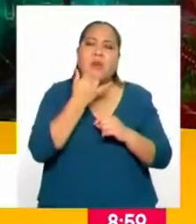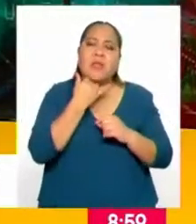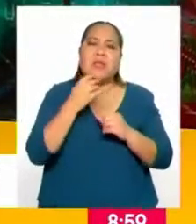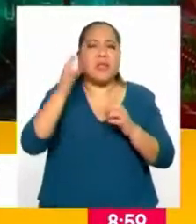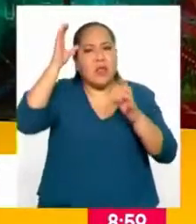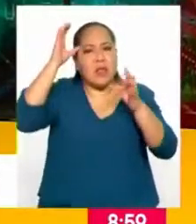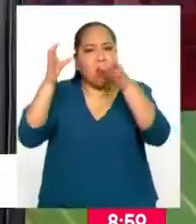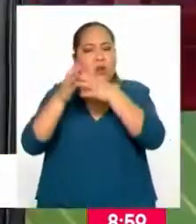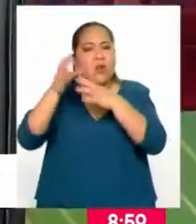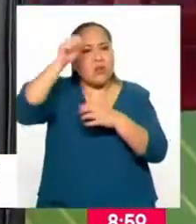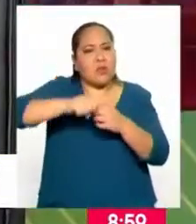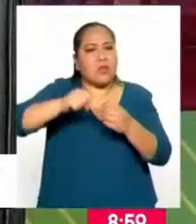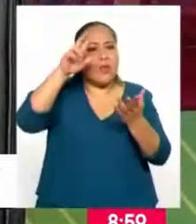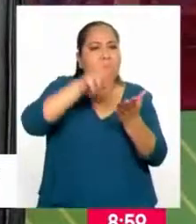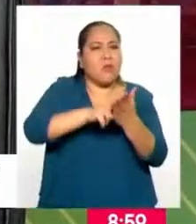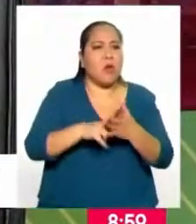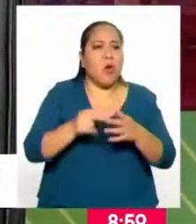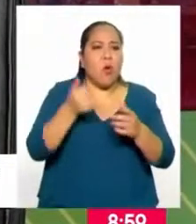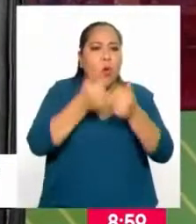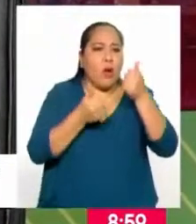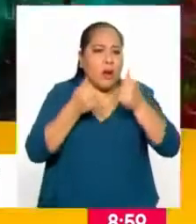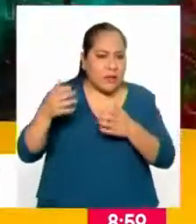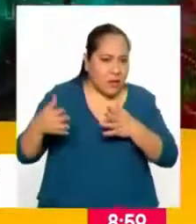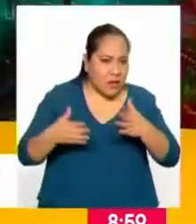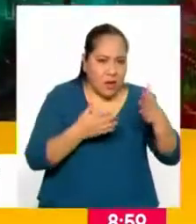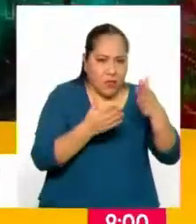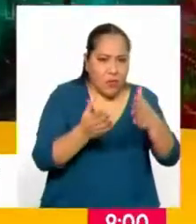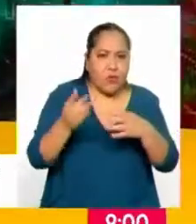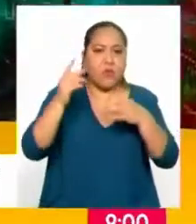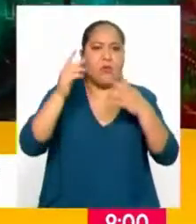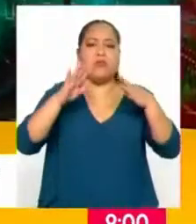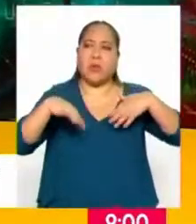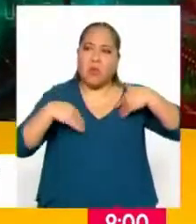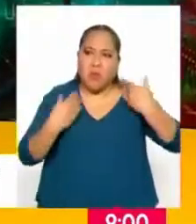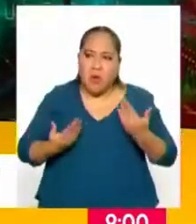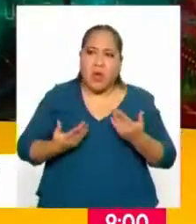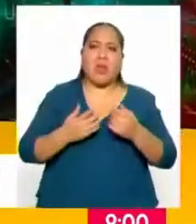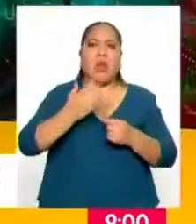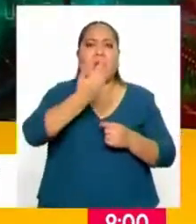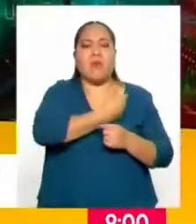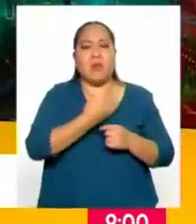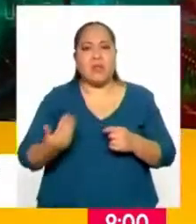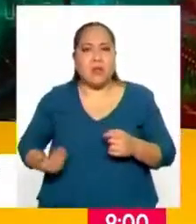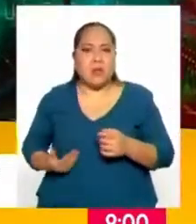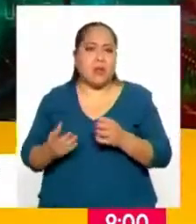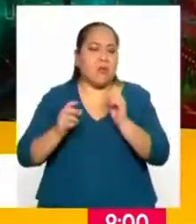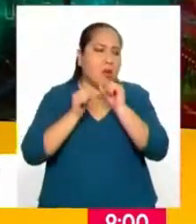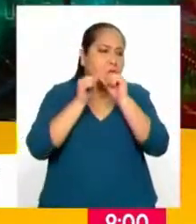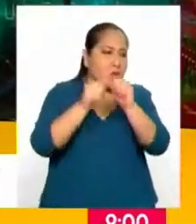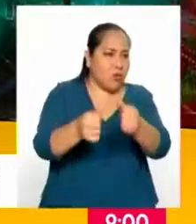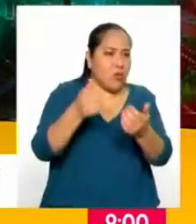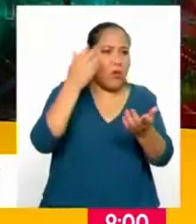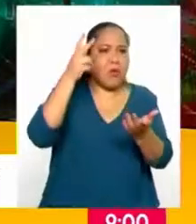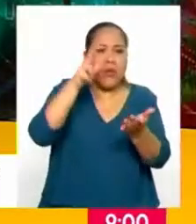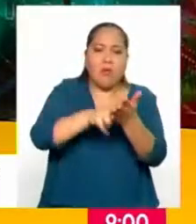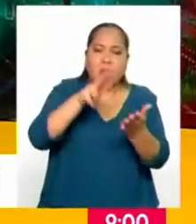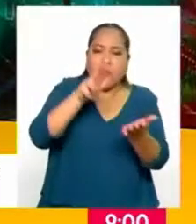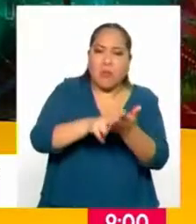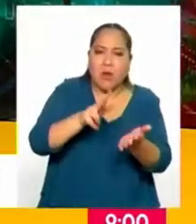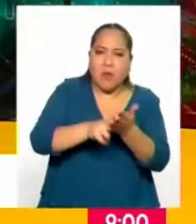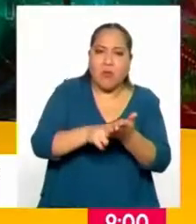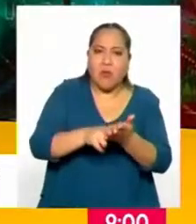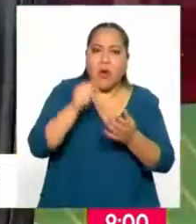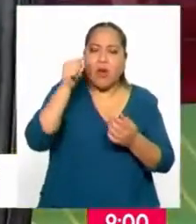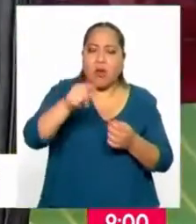aprueba? ¿Cuál es el camino que podría tomar el presidente de la República para preservar la validez de lo que usted acaba de